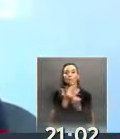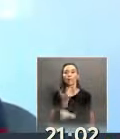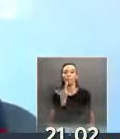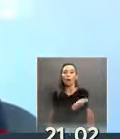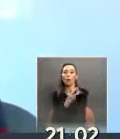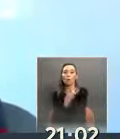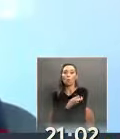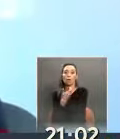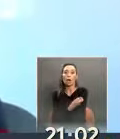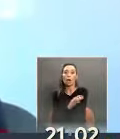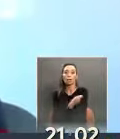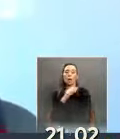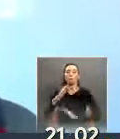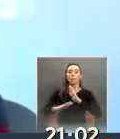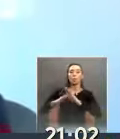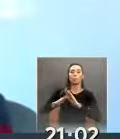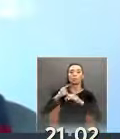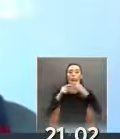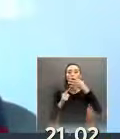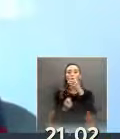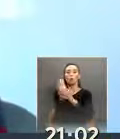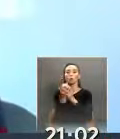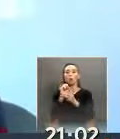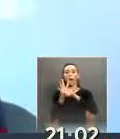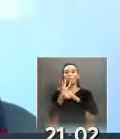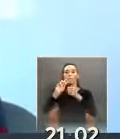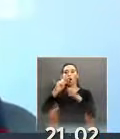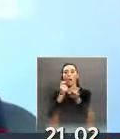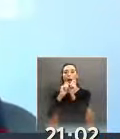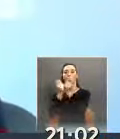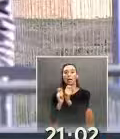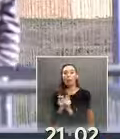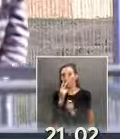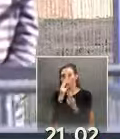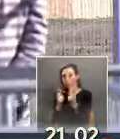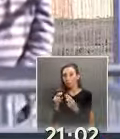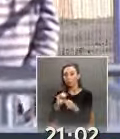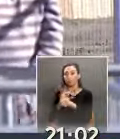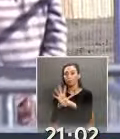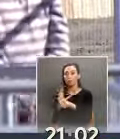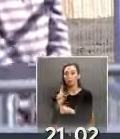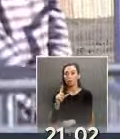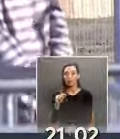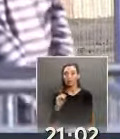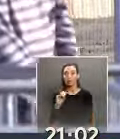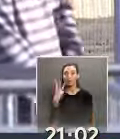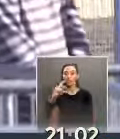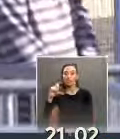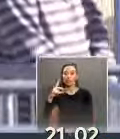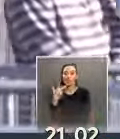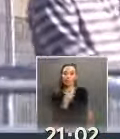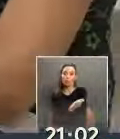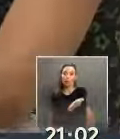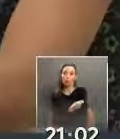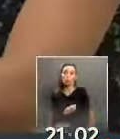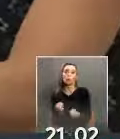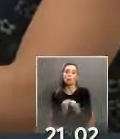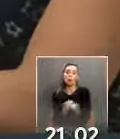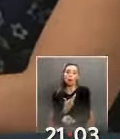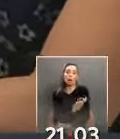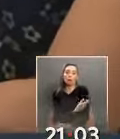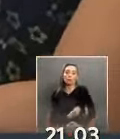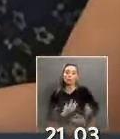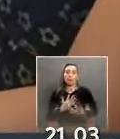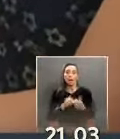para protegernos de la llegada de nuevas variantes, que es el caso que estamos viendo hoy día con la variante Delta. Una tercera dosis o refuerzo que ya estaría en la mira de